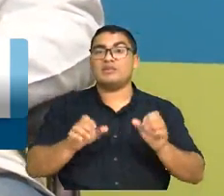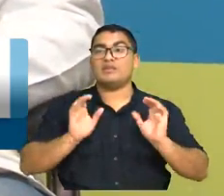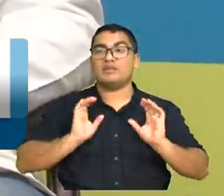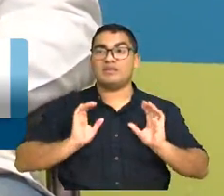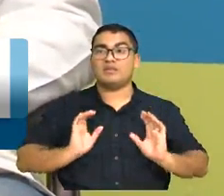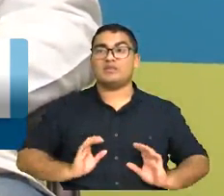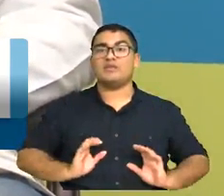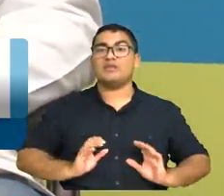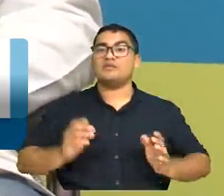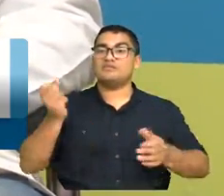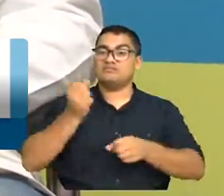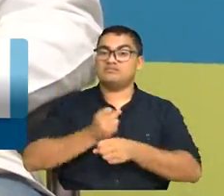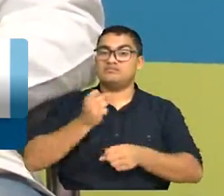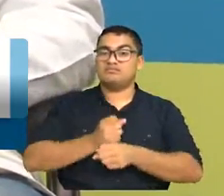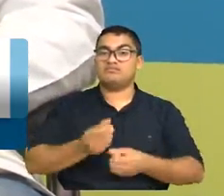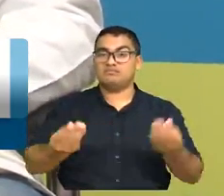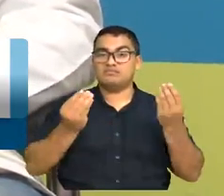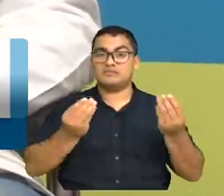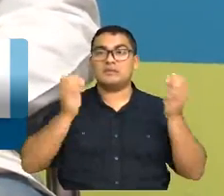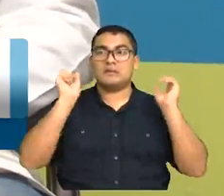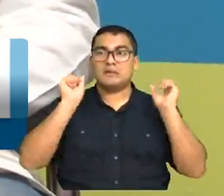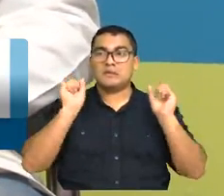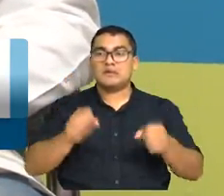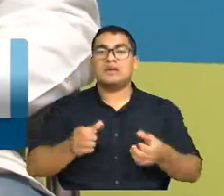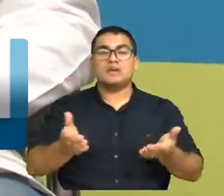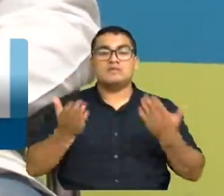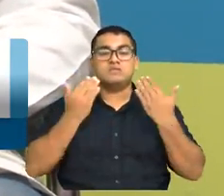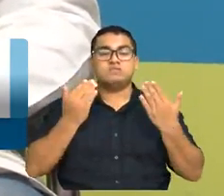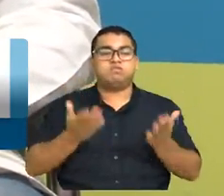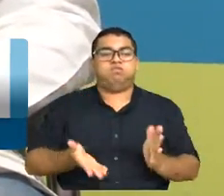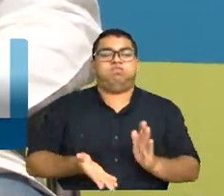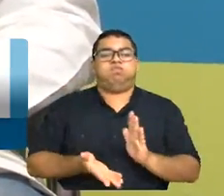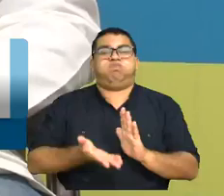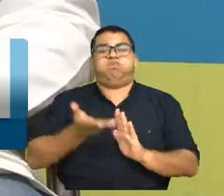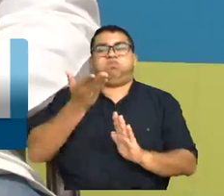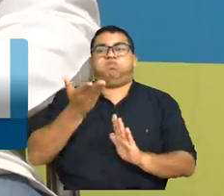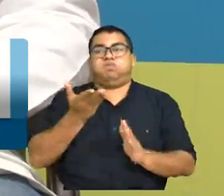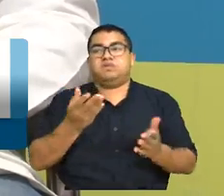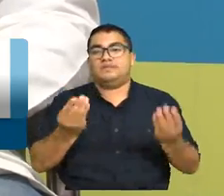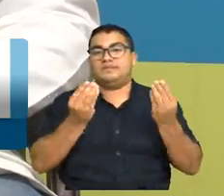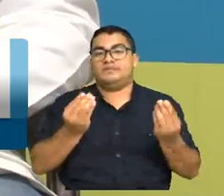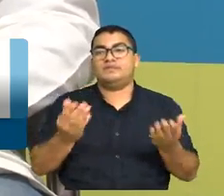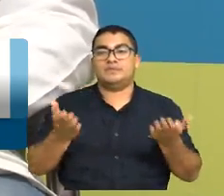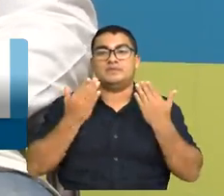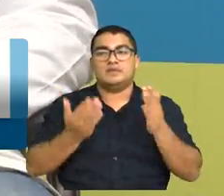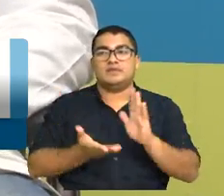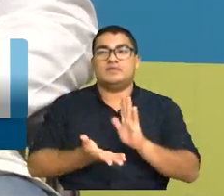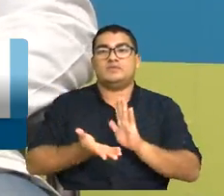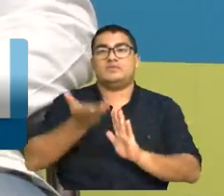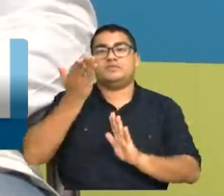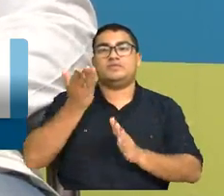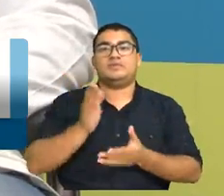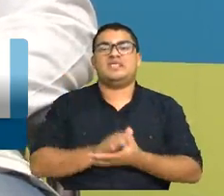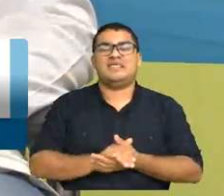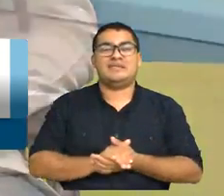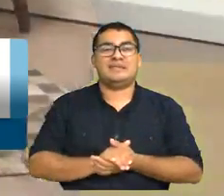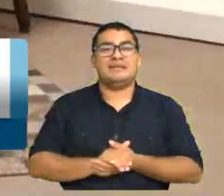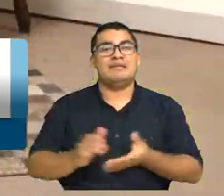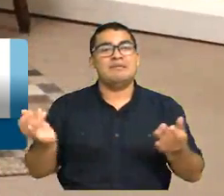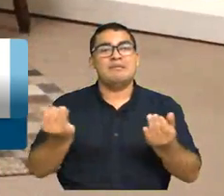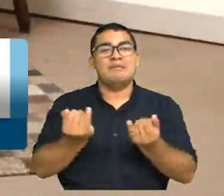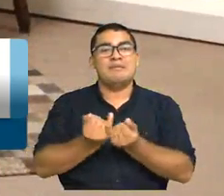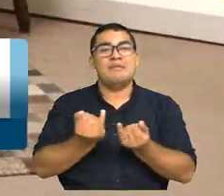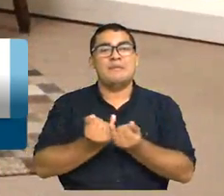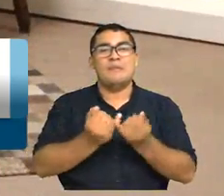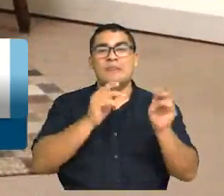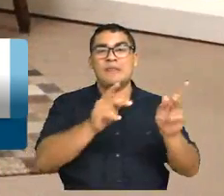cuerpo trabaje más y puede conllevar un golpe de calor, alimentarse demasiado con grasas. Incluso también las